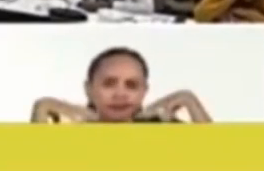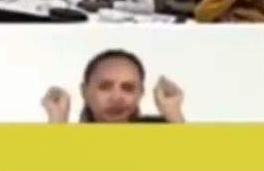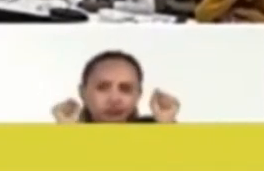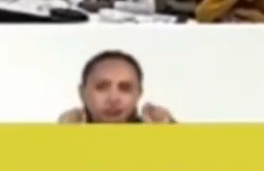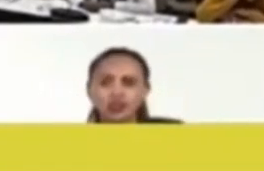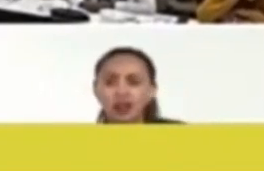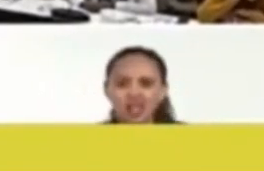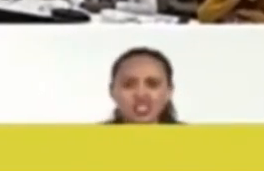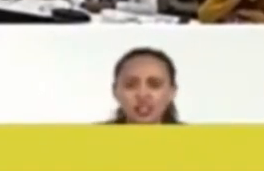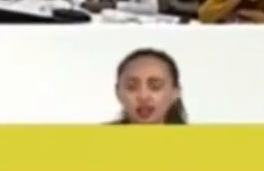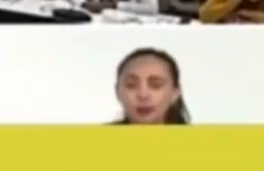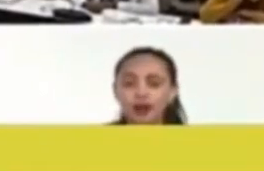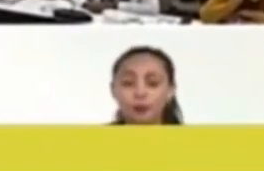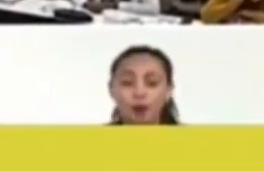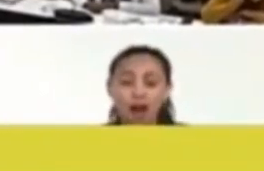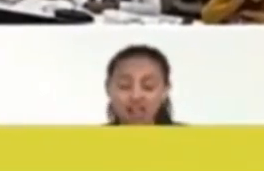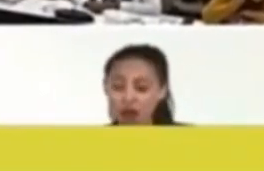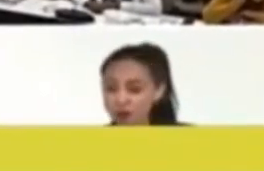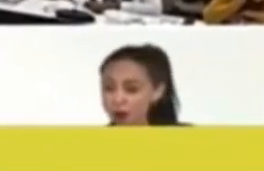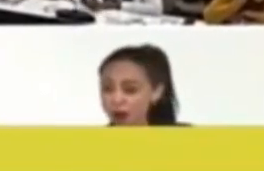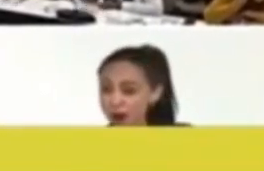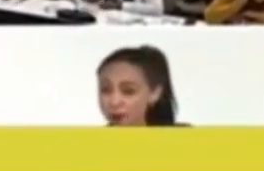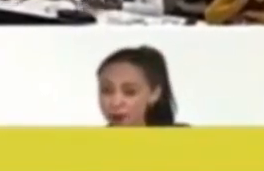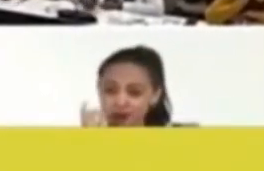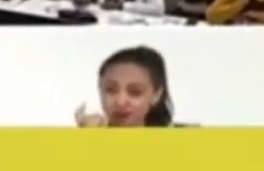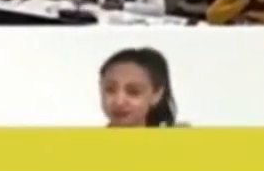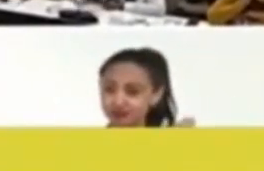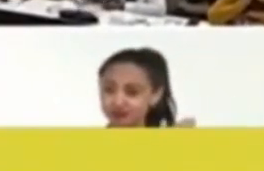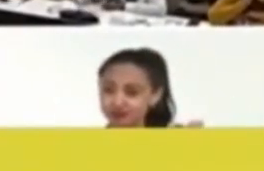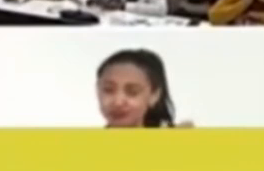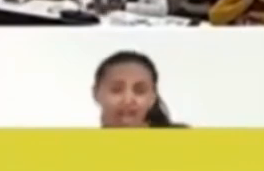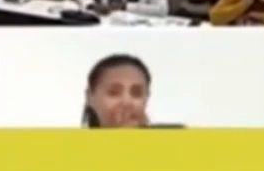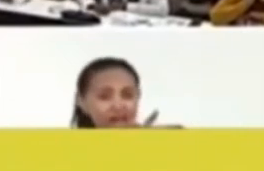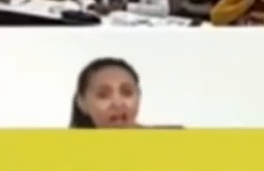cazuela, vociferan expresiones en contra de los dirigentes.